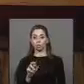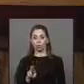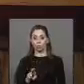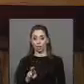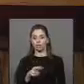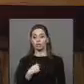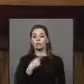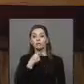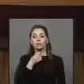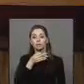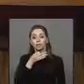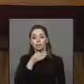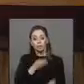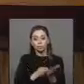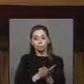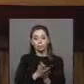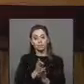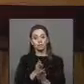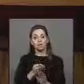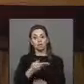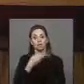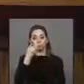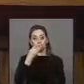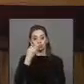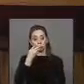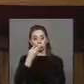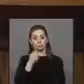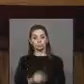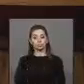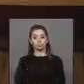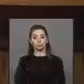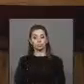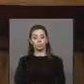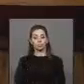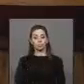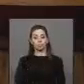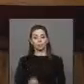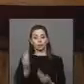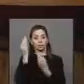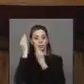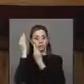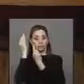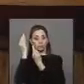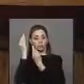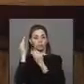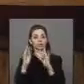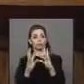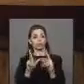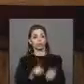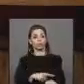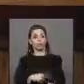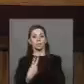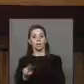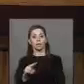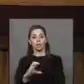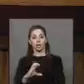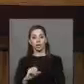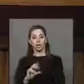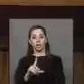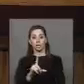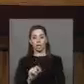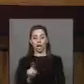partir estas palabras saludando a la familia de Carlos,